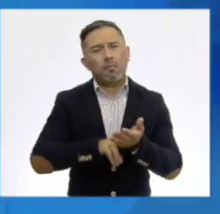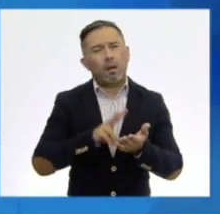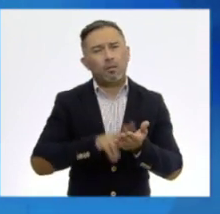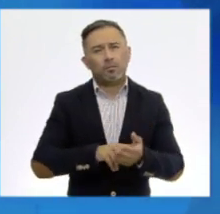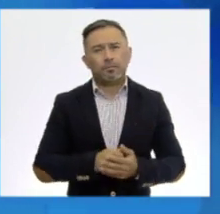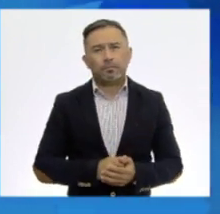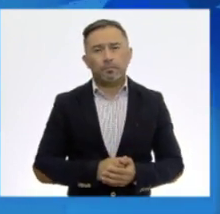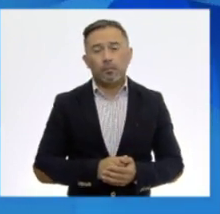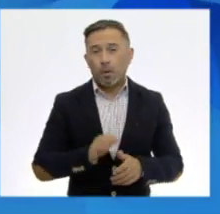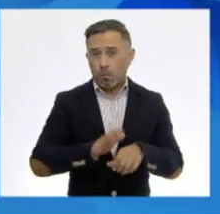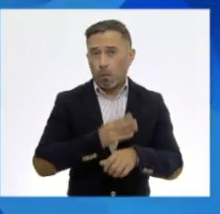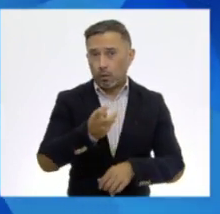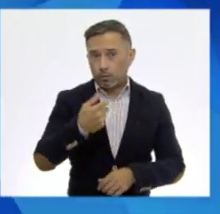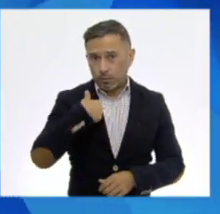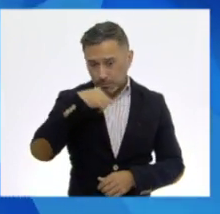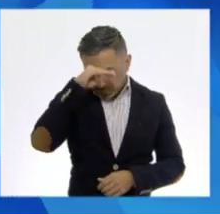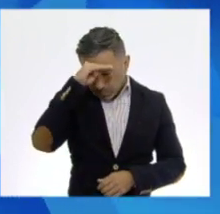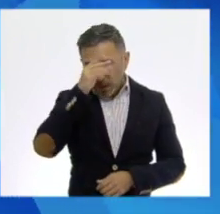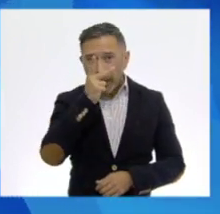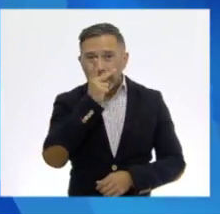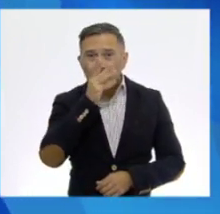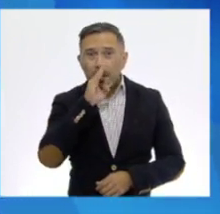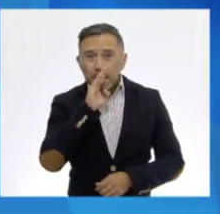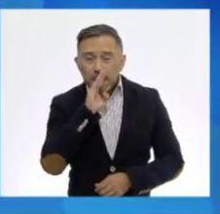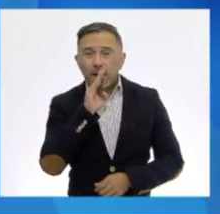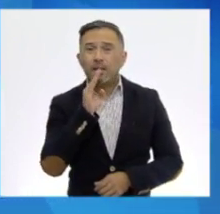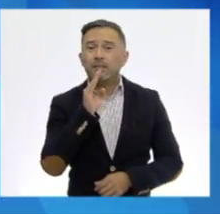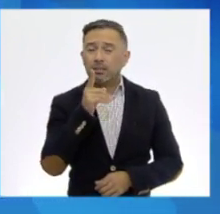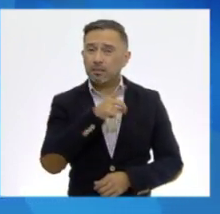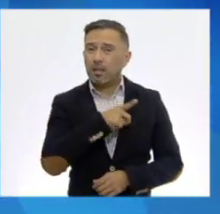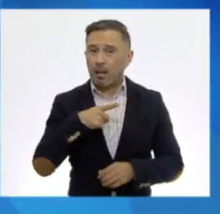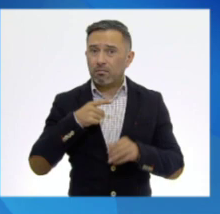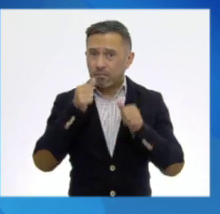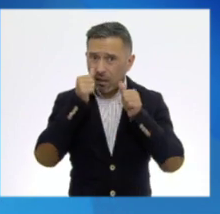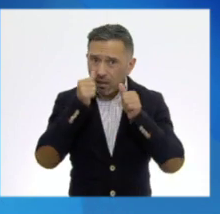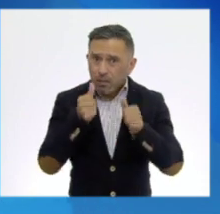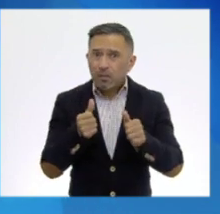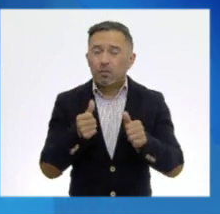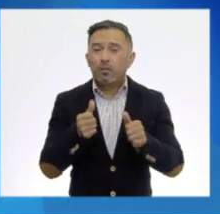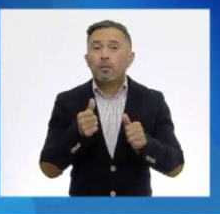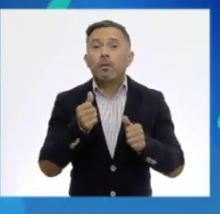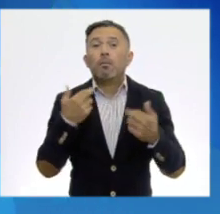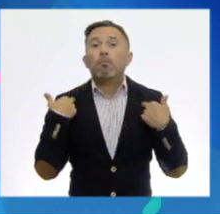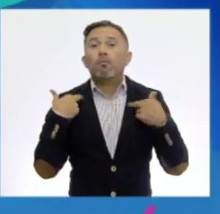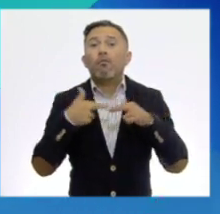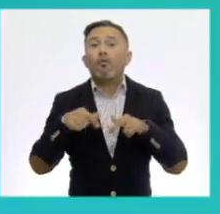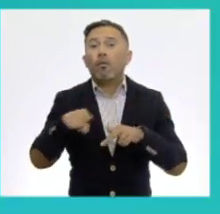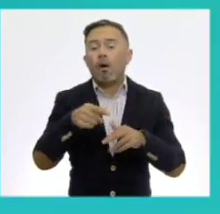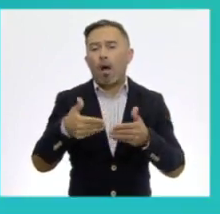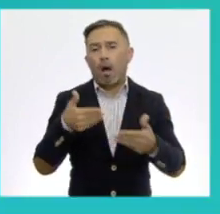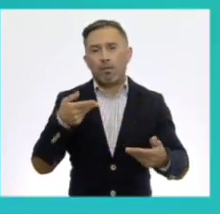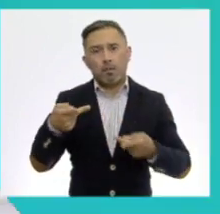mamás y papás nos escuchen y los profesores estén bien preparados.